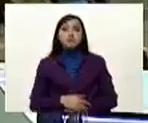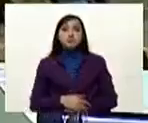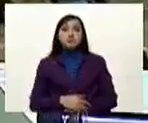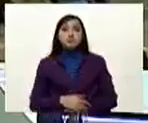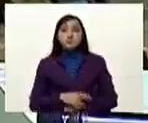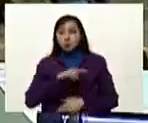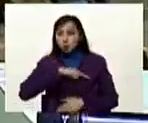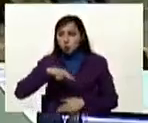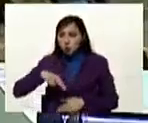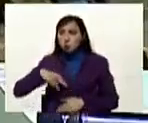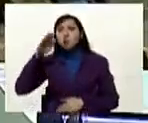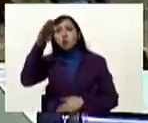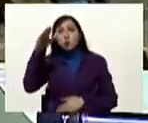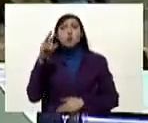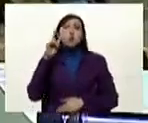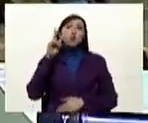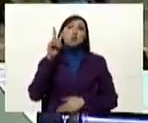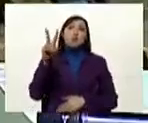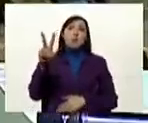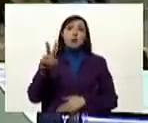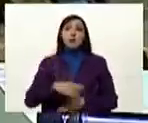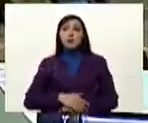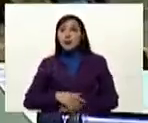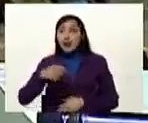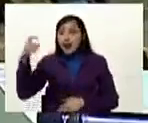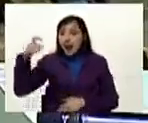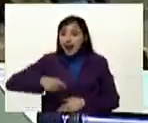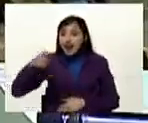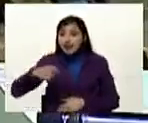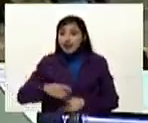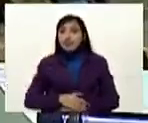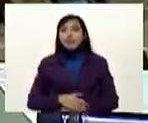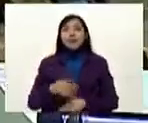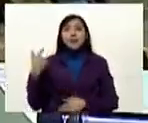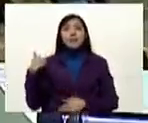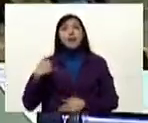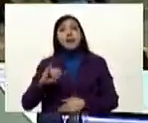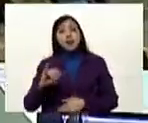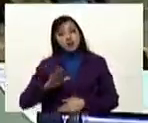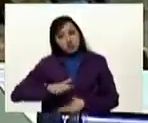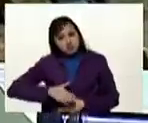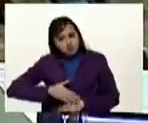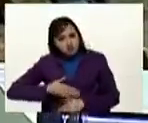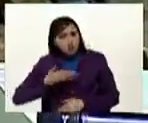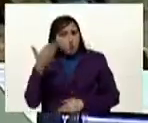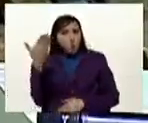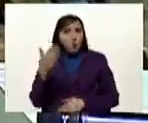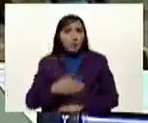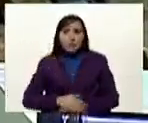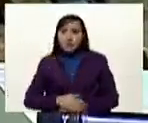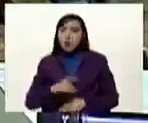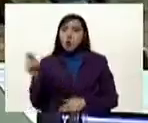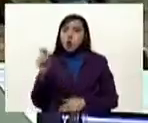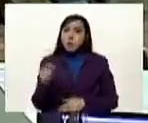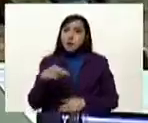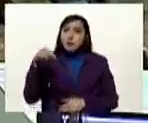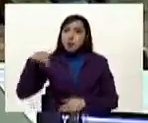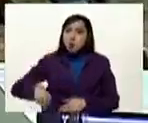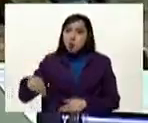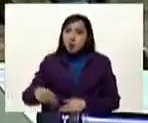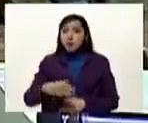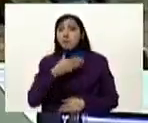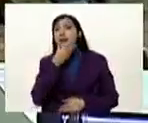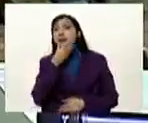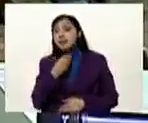hemos proyectado la necesidad y la posibilidad de que los meses de noviembre y